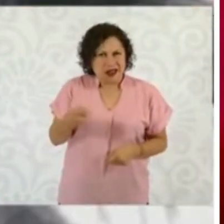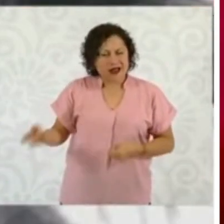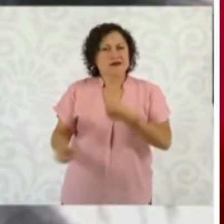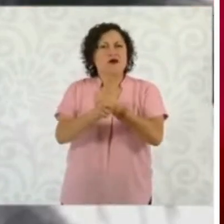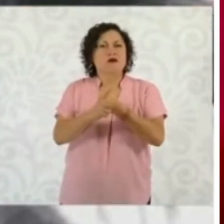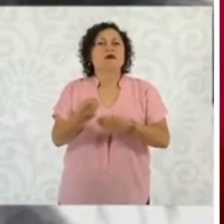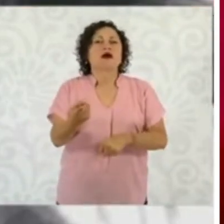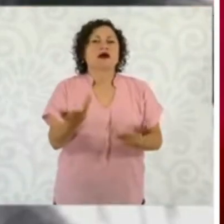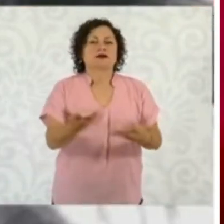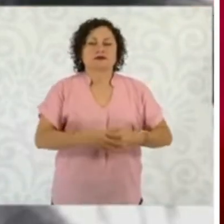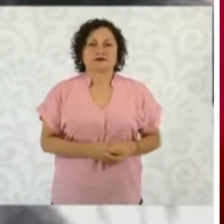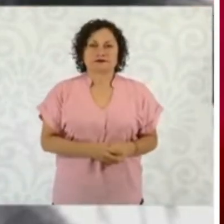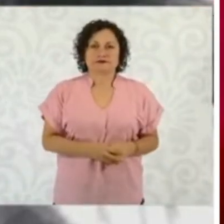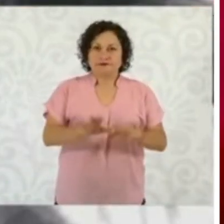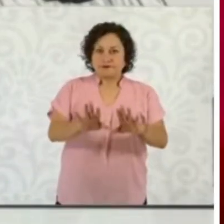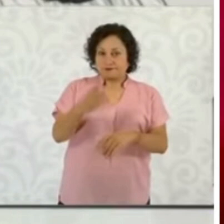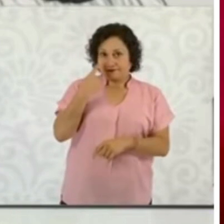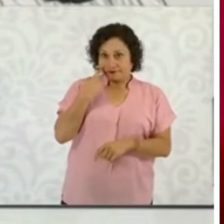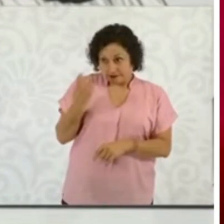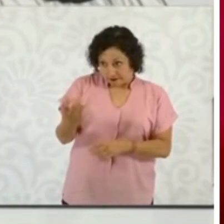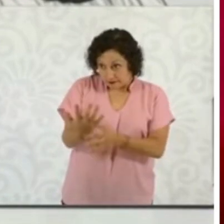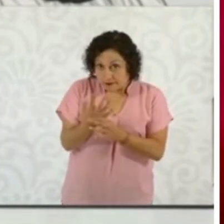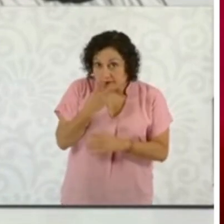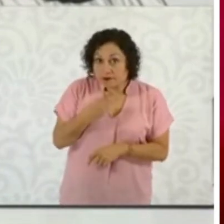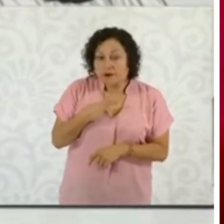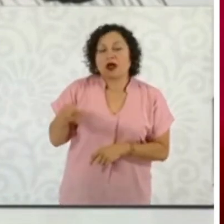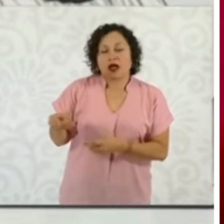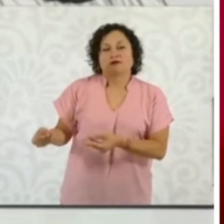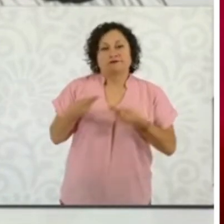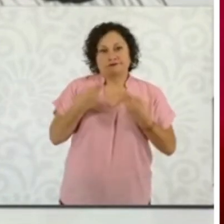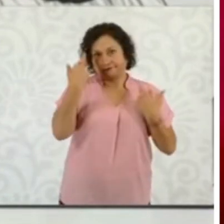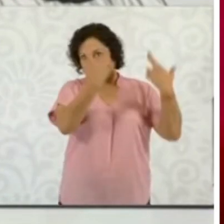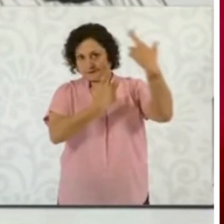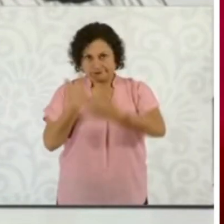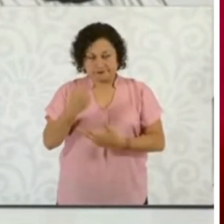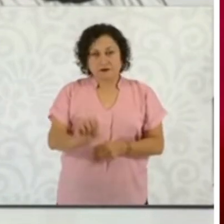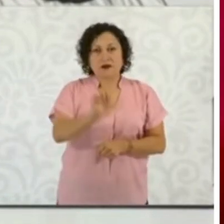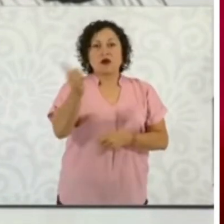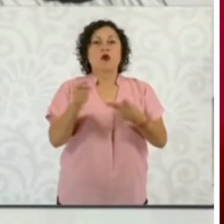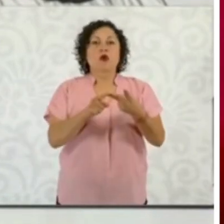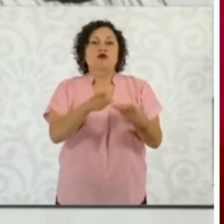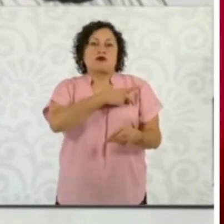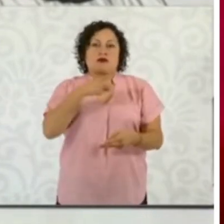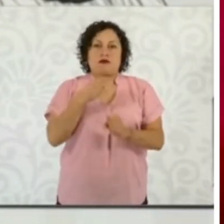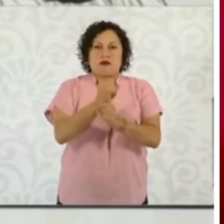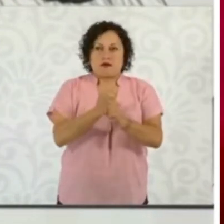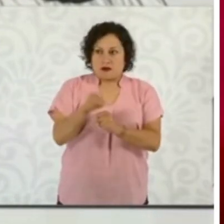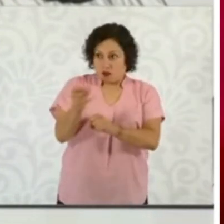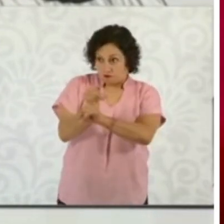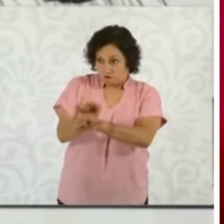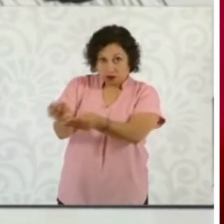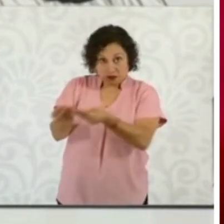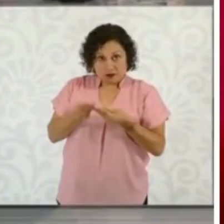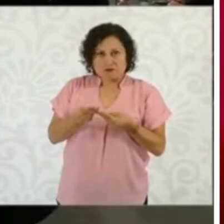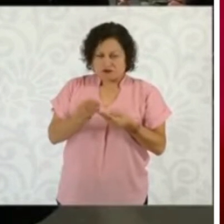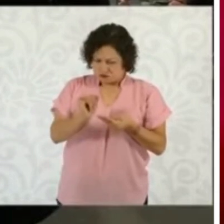Bueno, primero este caso que comentas, pues sí hay que revisarlo, ¿no? Y lo otro hay que investigar. Si nos das todos los datos, por supuesto